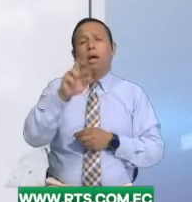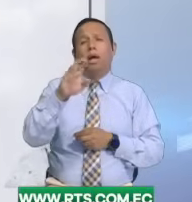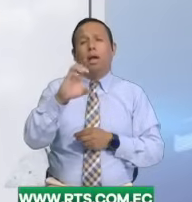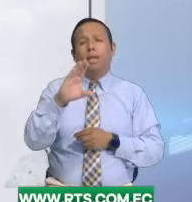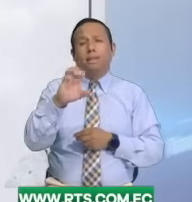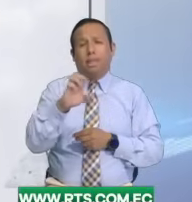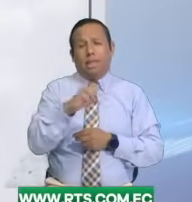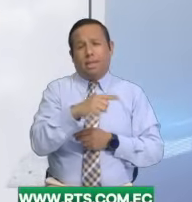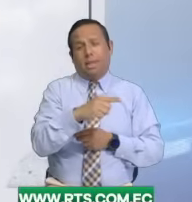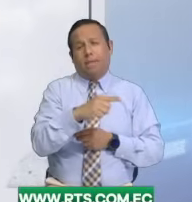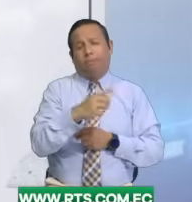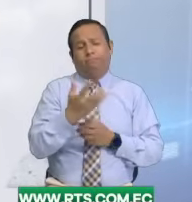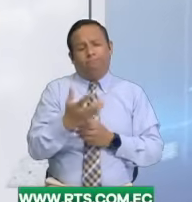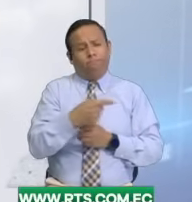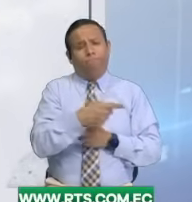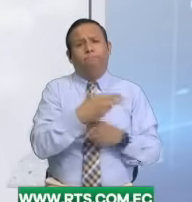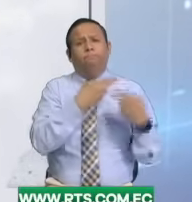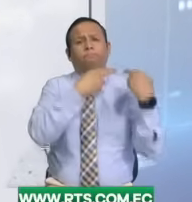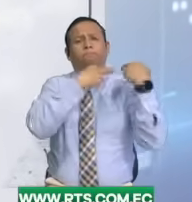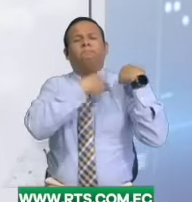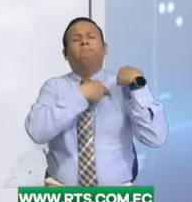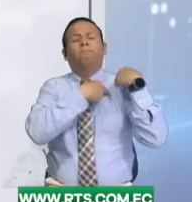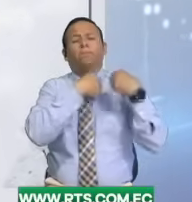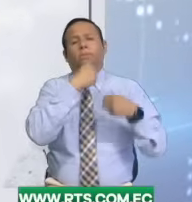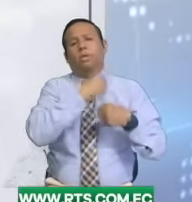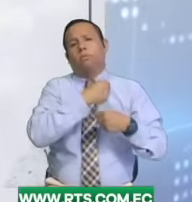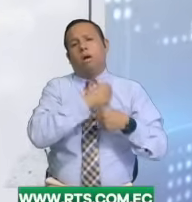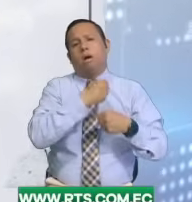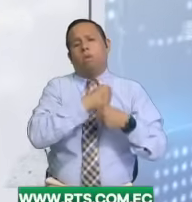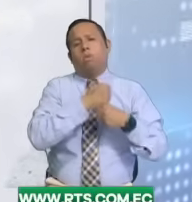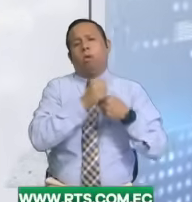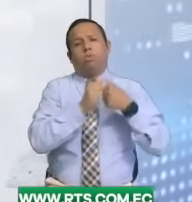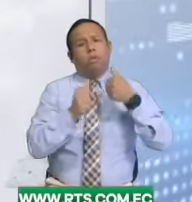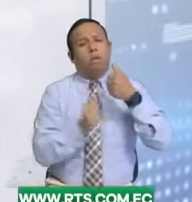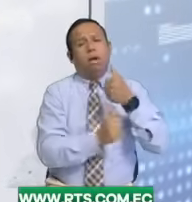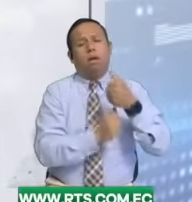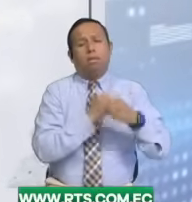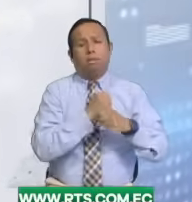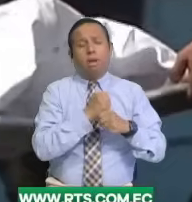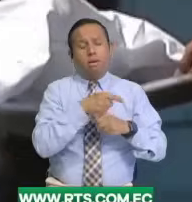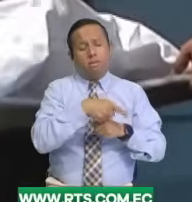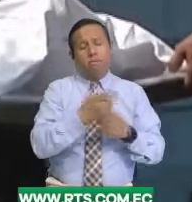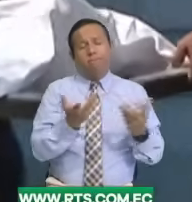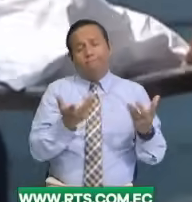Salazar, quien se desempeñaba como auxiliar de obras.